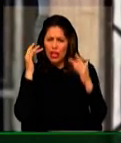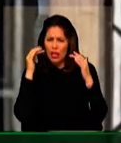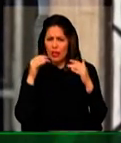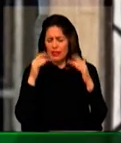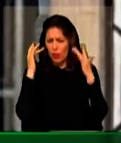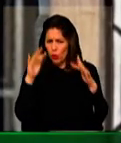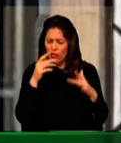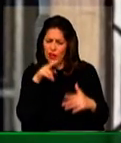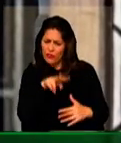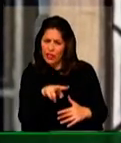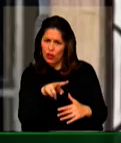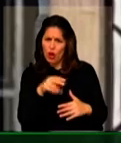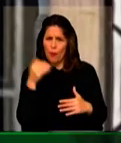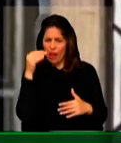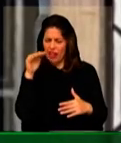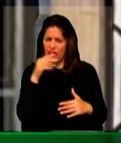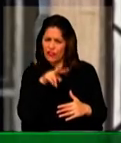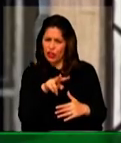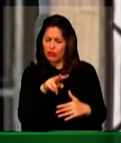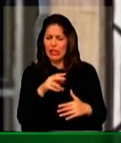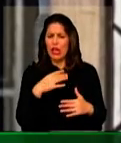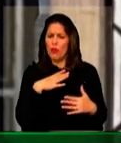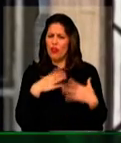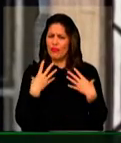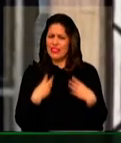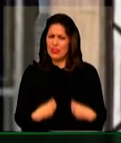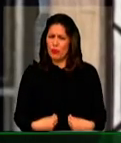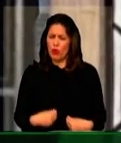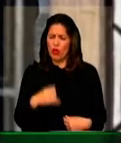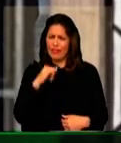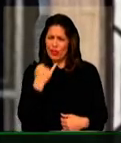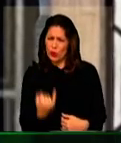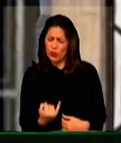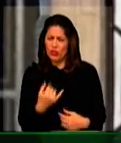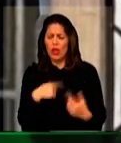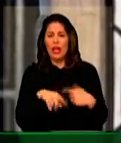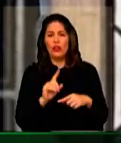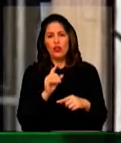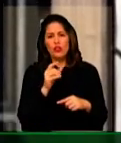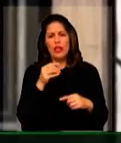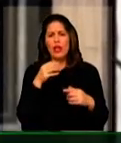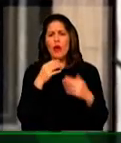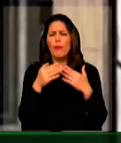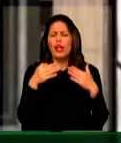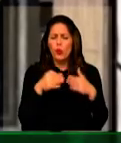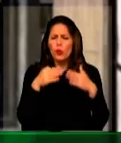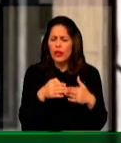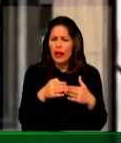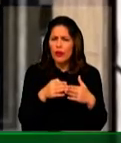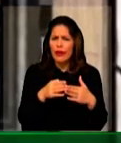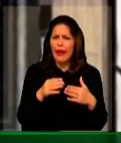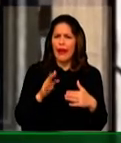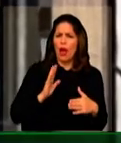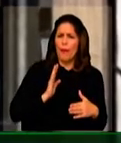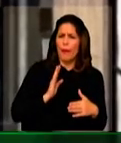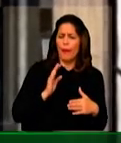presentaba signos de desnutrición. Fue allí cuando las funcionarias del centro interrogaron a la madre y ella les contó el calvario que estaba